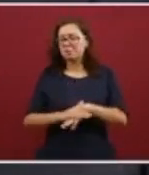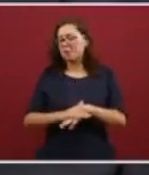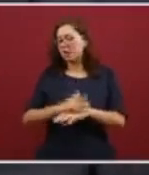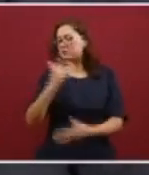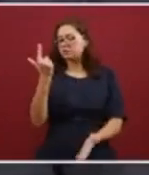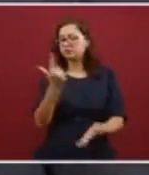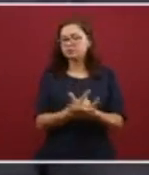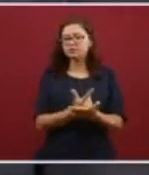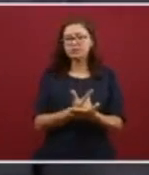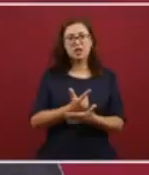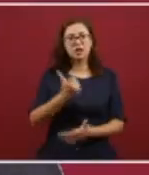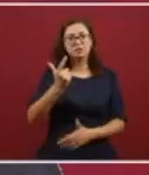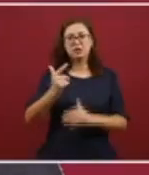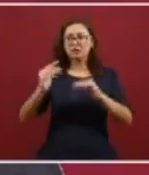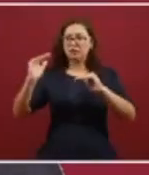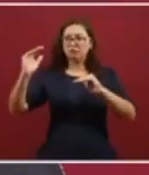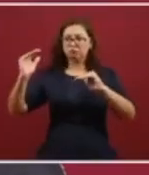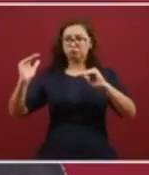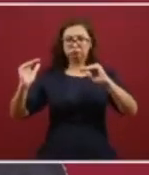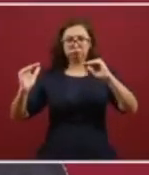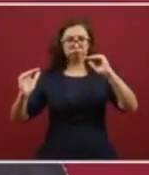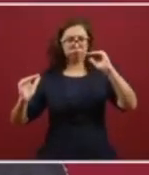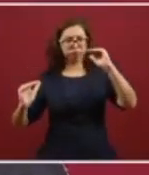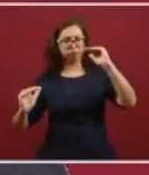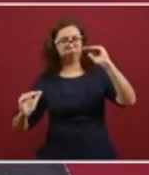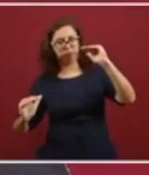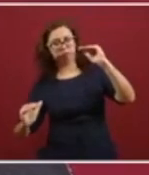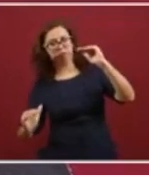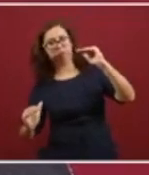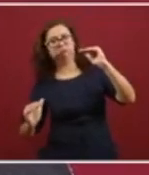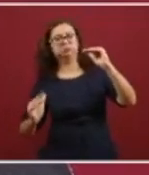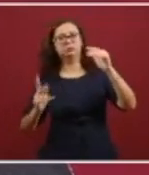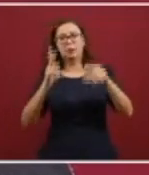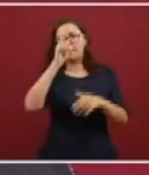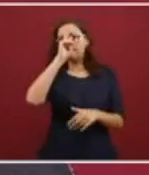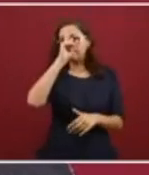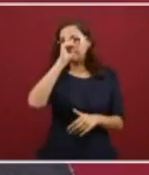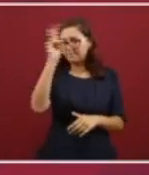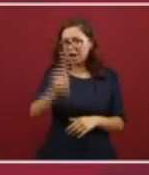desigualdad social en el país.